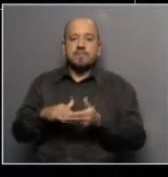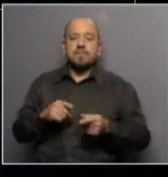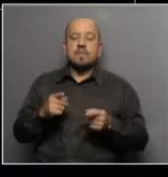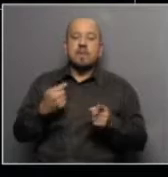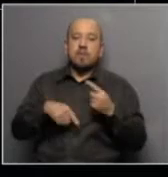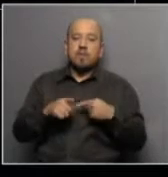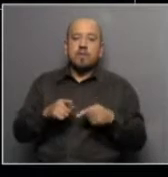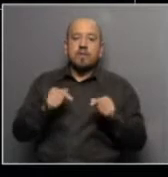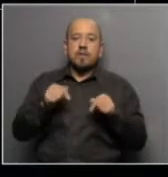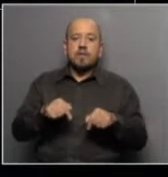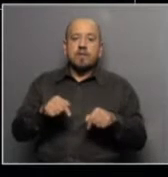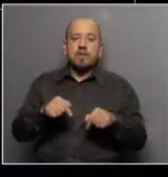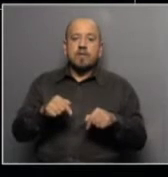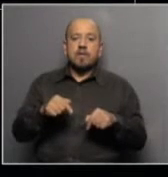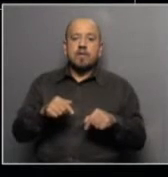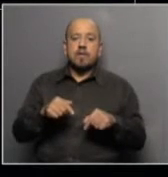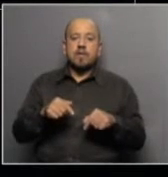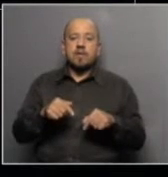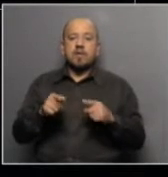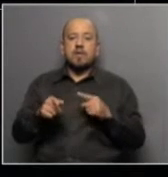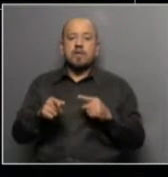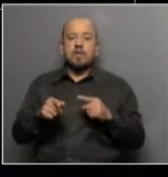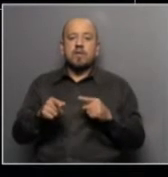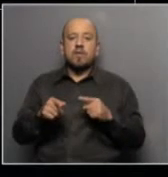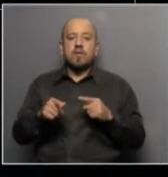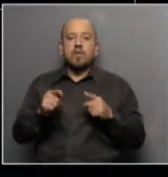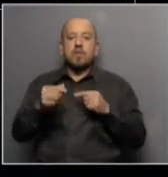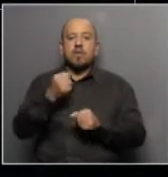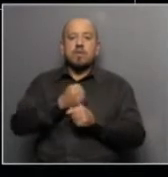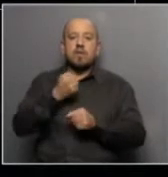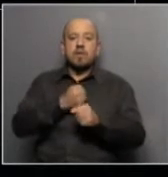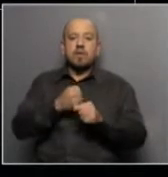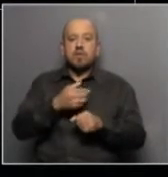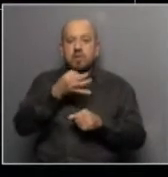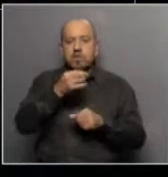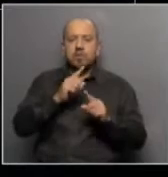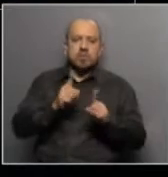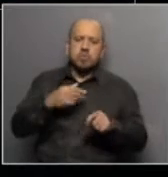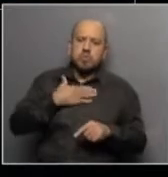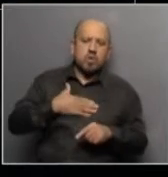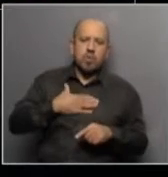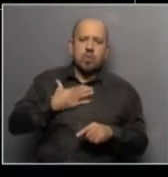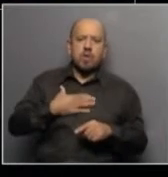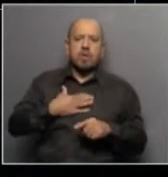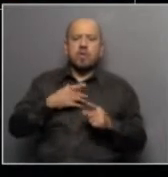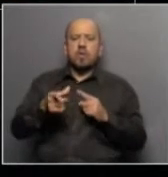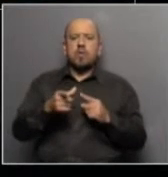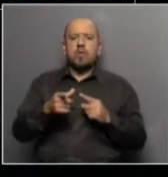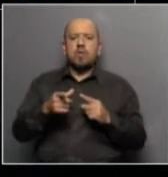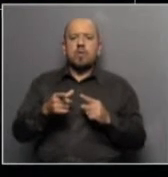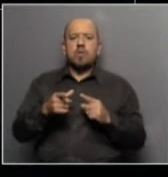aquí, en ese relato que tú decías que dan y que de repente un trabajador te dice, no, yo no estoy de acuerdo con que se ocupen terrenos. Muy